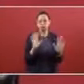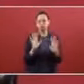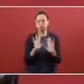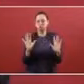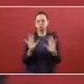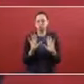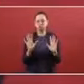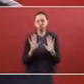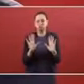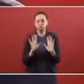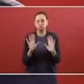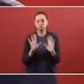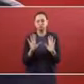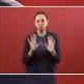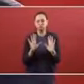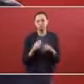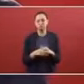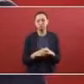todo